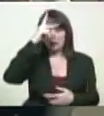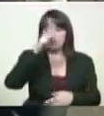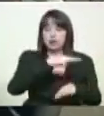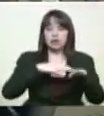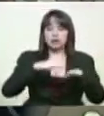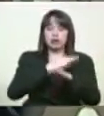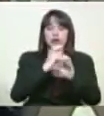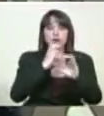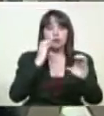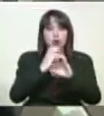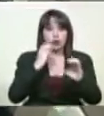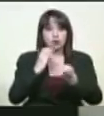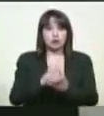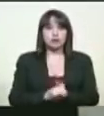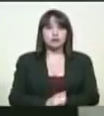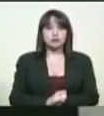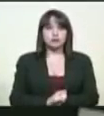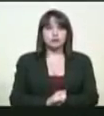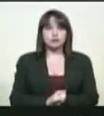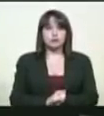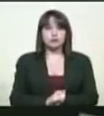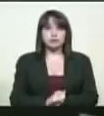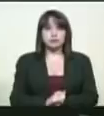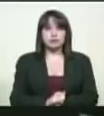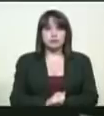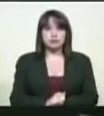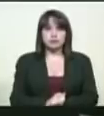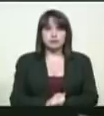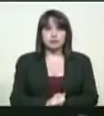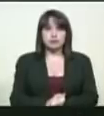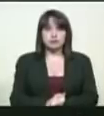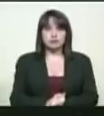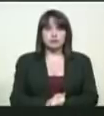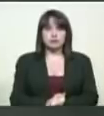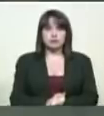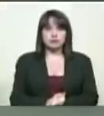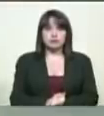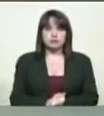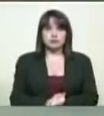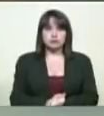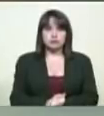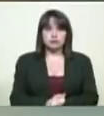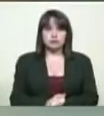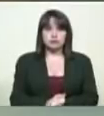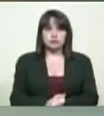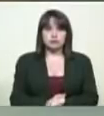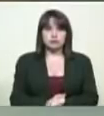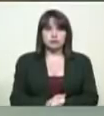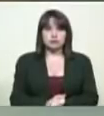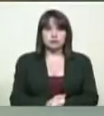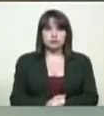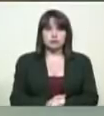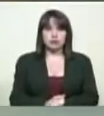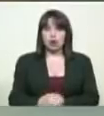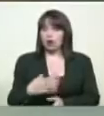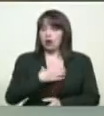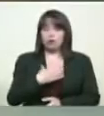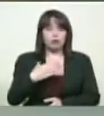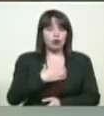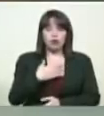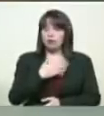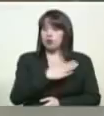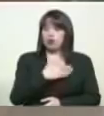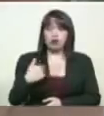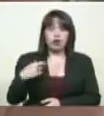hipólito no me está escuchando hay que resolver los problemas de los recuentos no podemos no quiere escuchar más